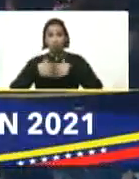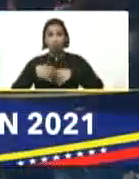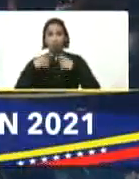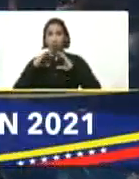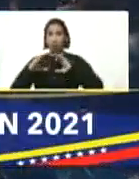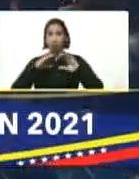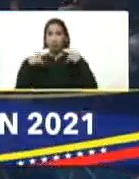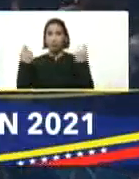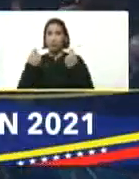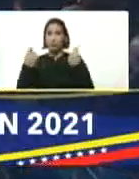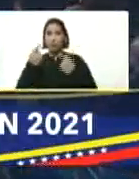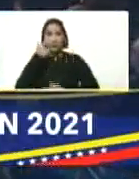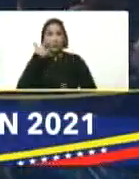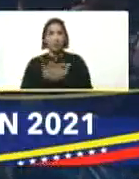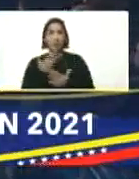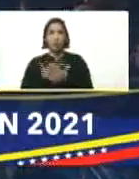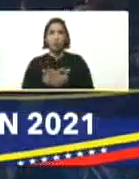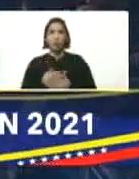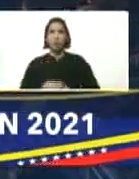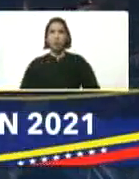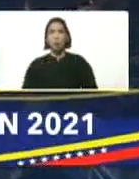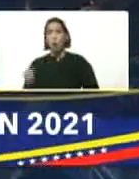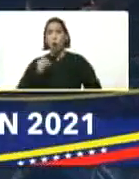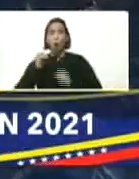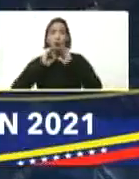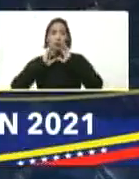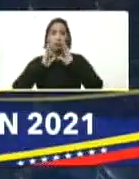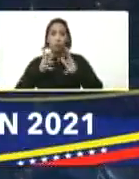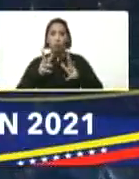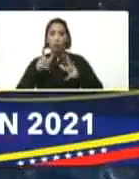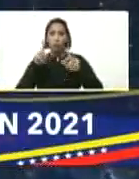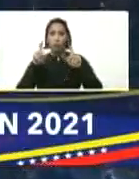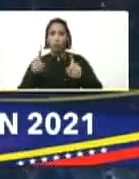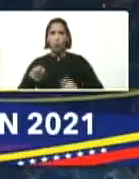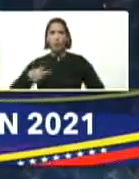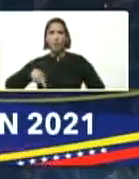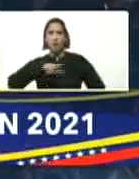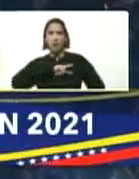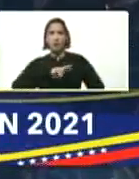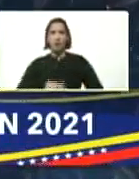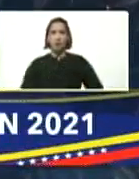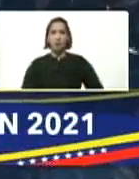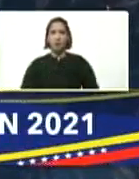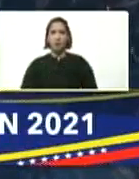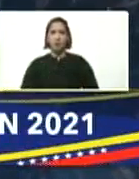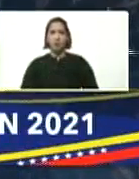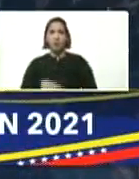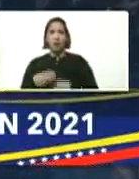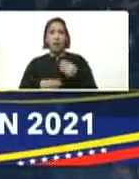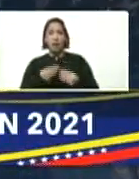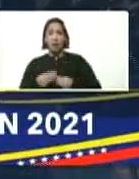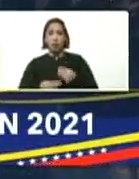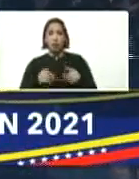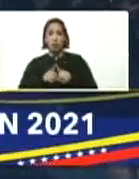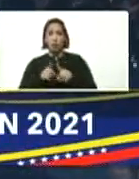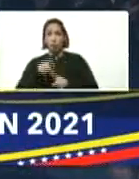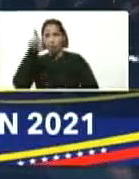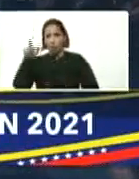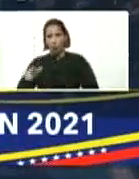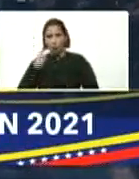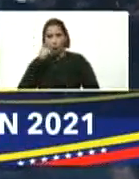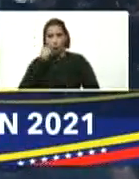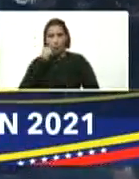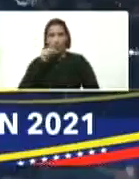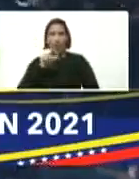mediáticamente testigos, testimonios, pruebas falsas, como han hecho con Alex Saab. No